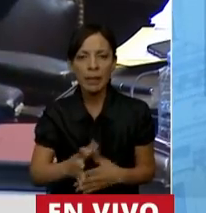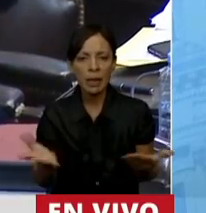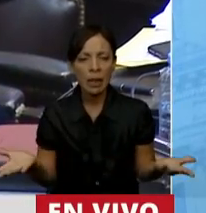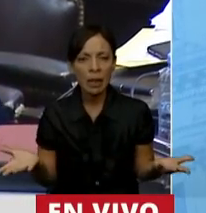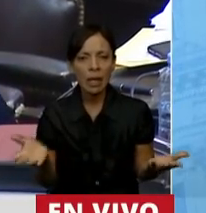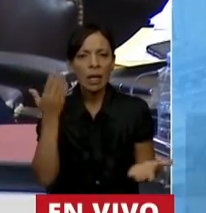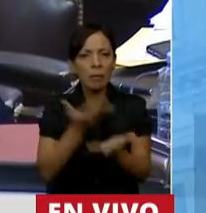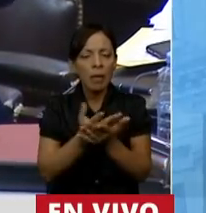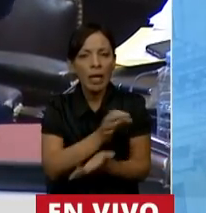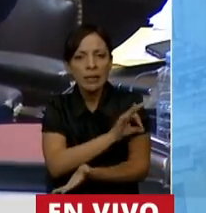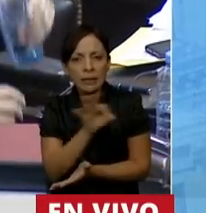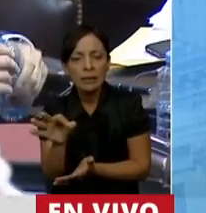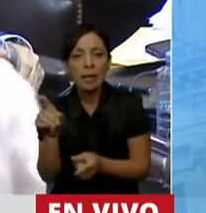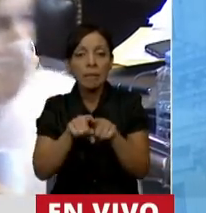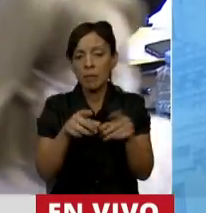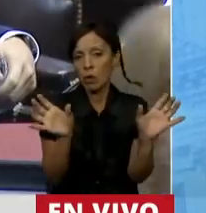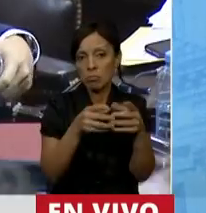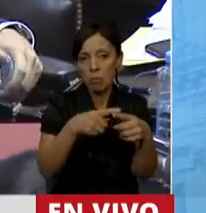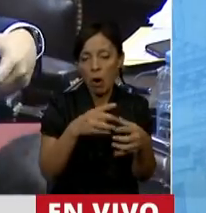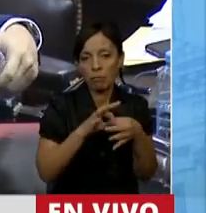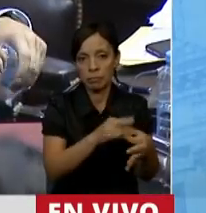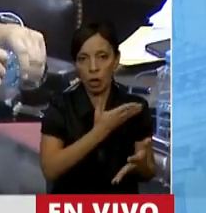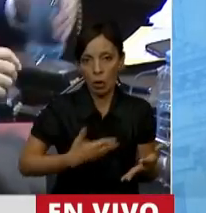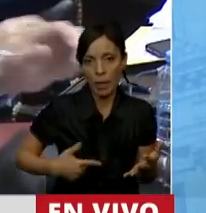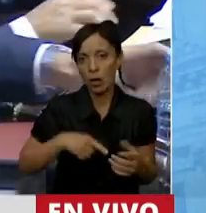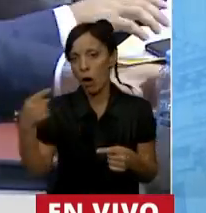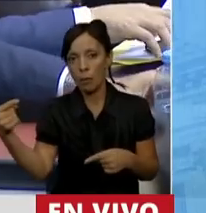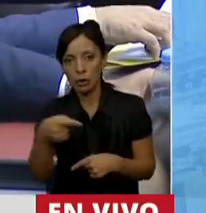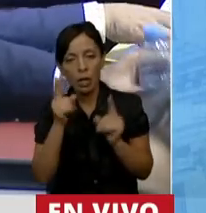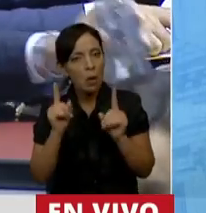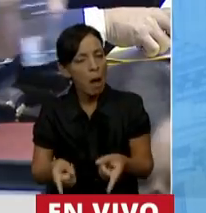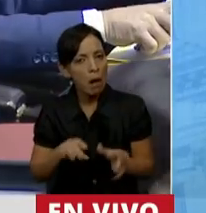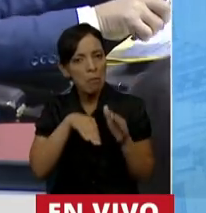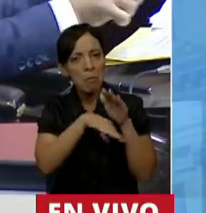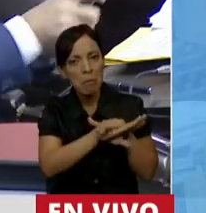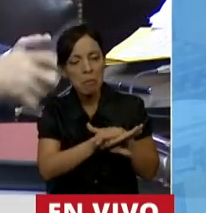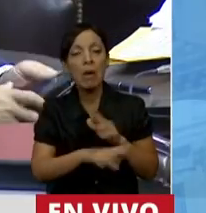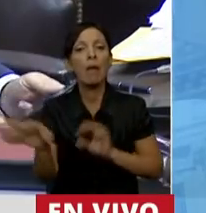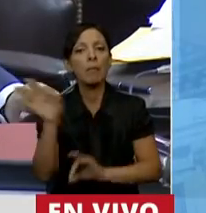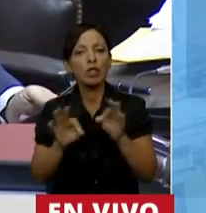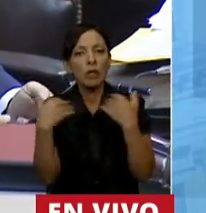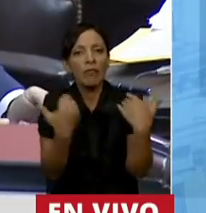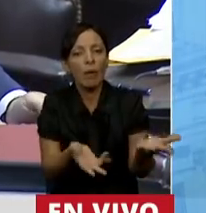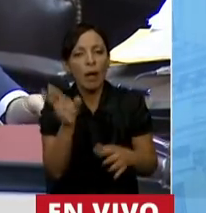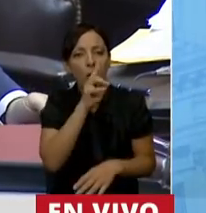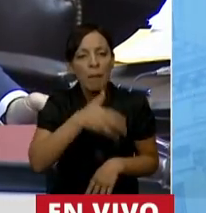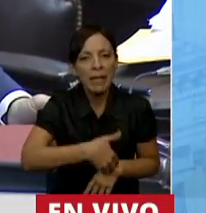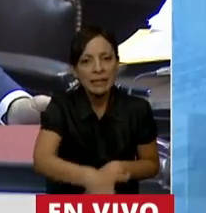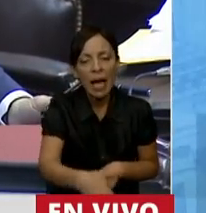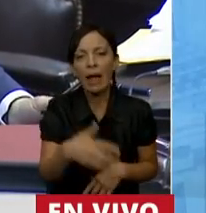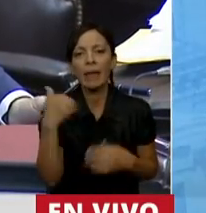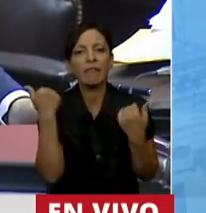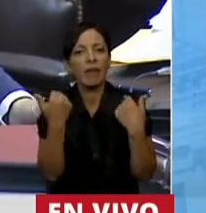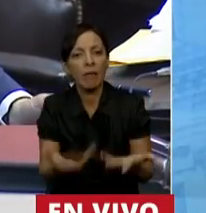tanto oficialistas como opositores. Proyectos que iban en favor de la mujer embarazada, en favor de